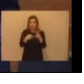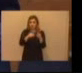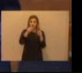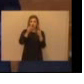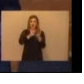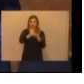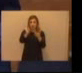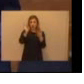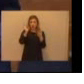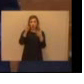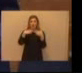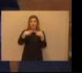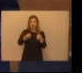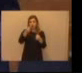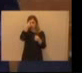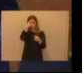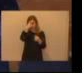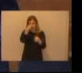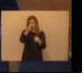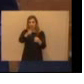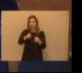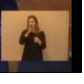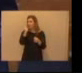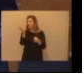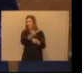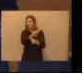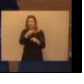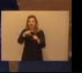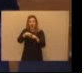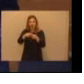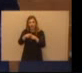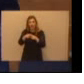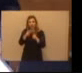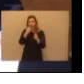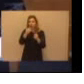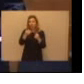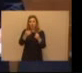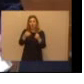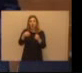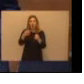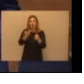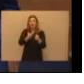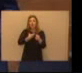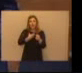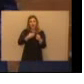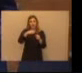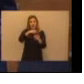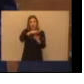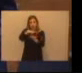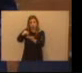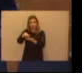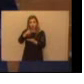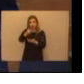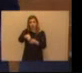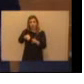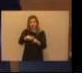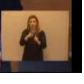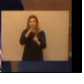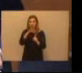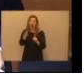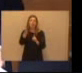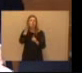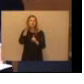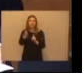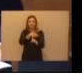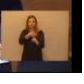mental como los que se desarrollan a través de talleres en los municipios, y la atención a las víctimas de la trata. A todas estas